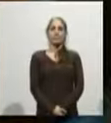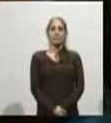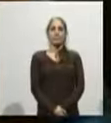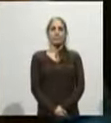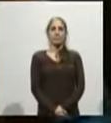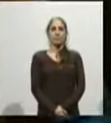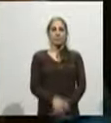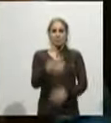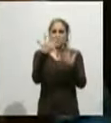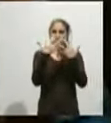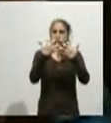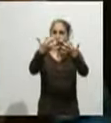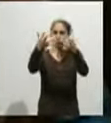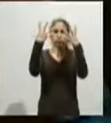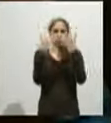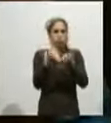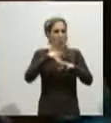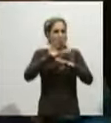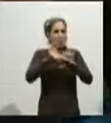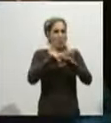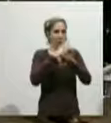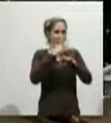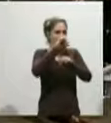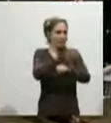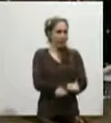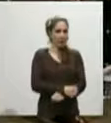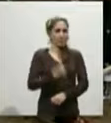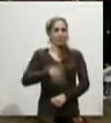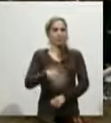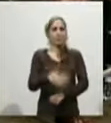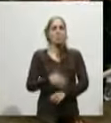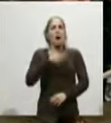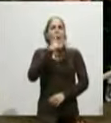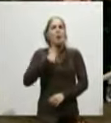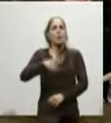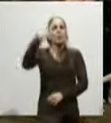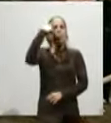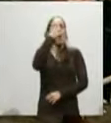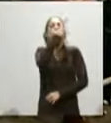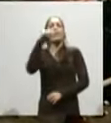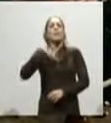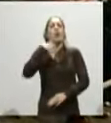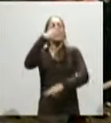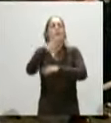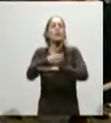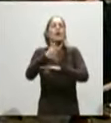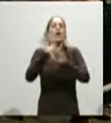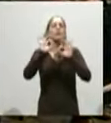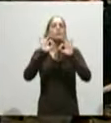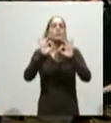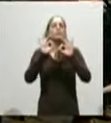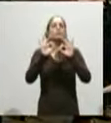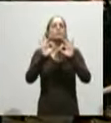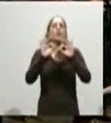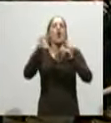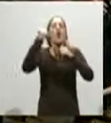Chacho, bien de gente de ahí para el par. Mira, que me estoy acordando yo, una vez fue a un concurso internacional de drag queen.